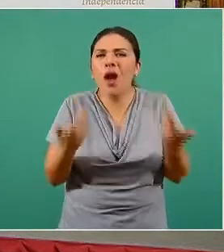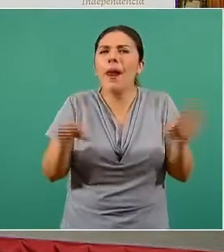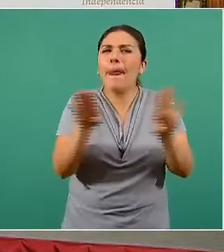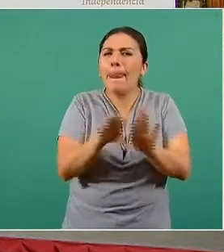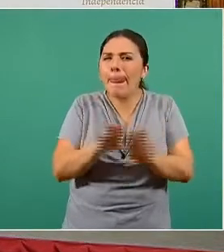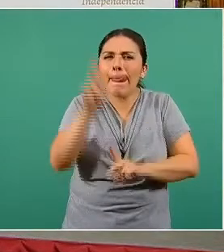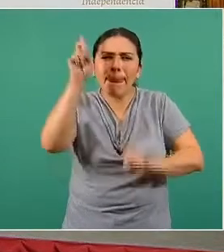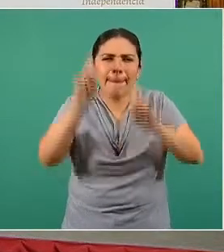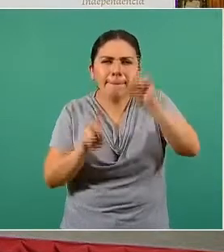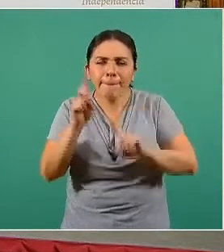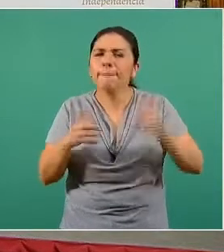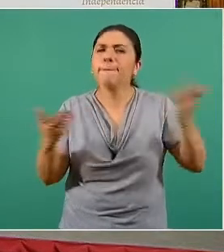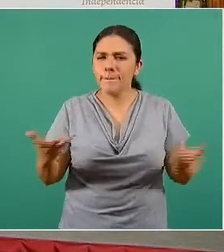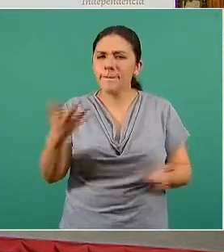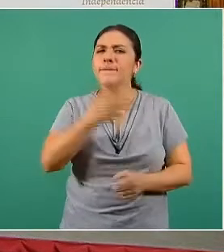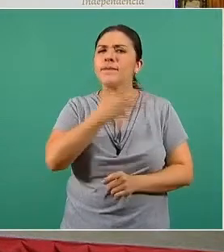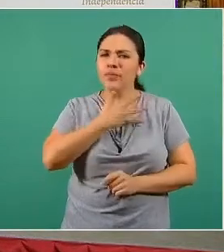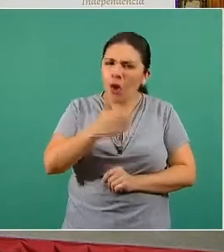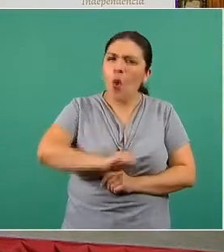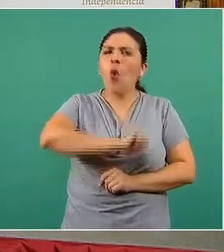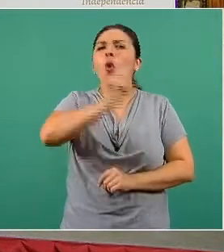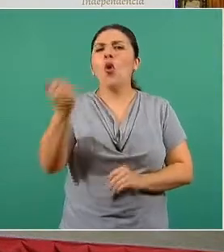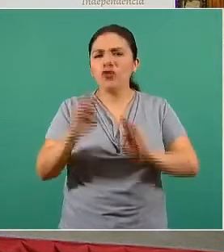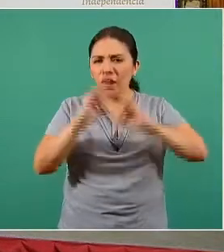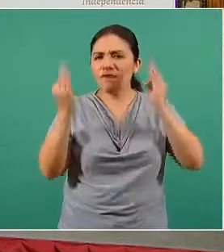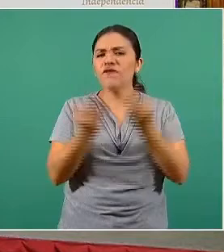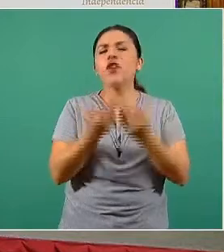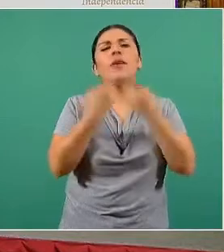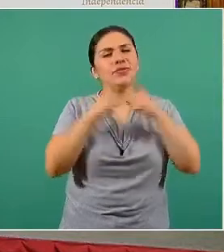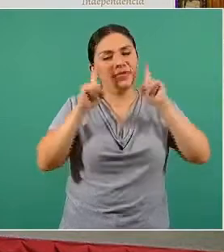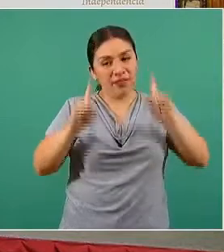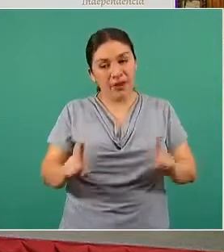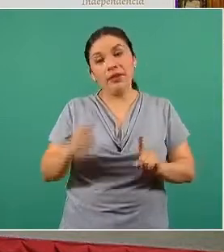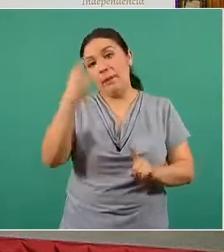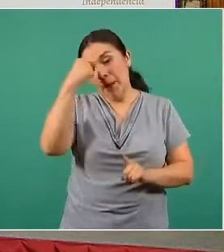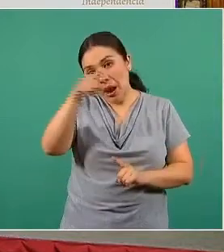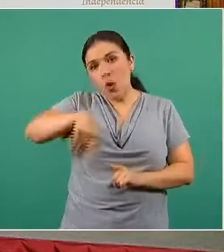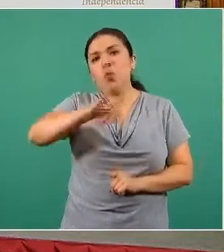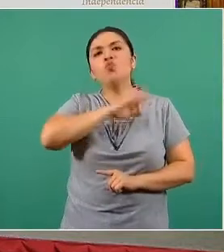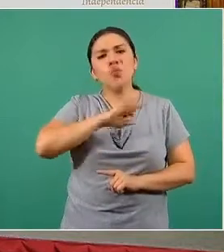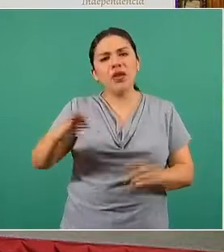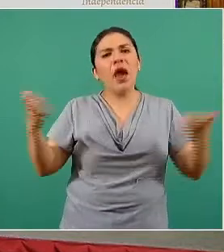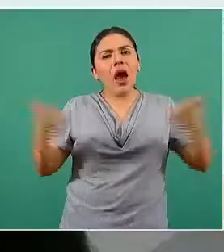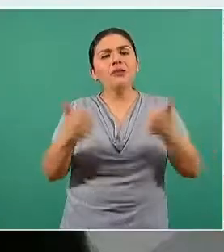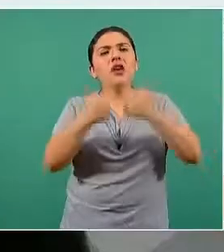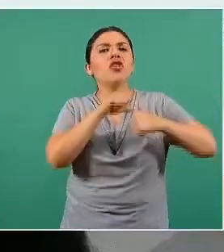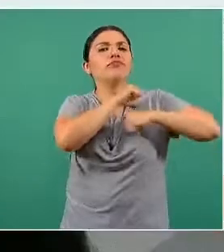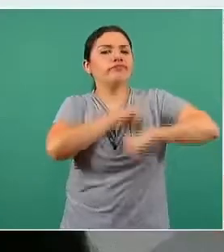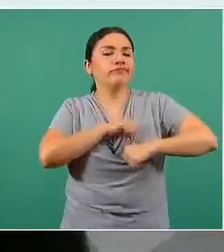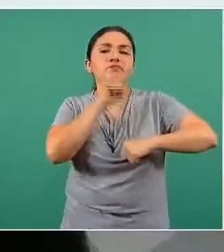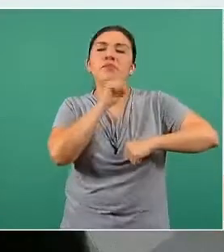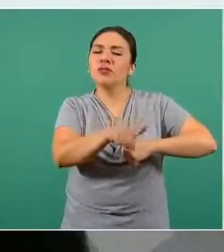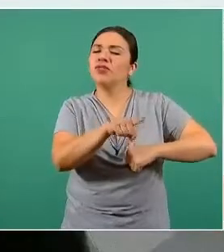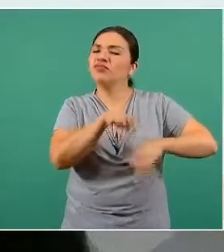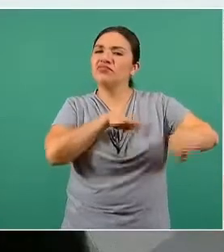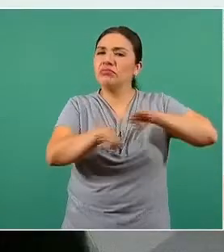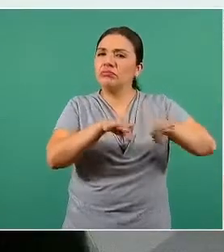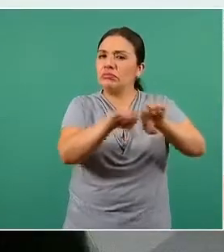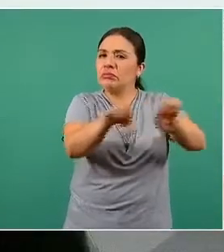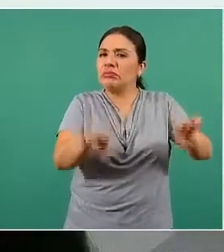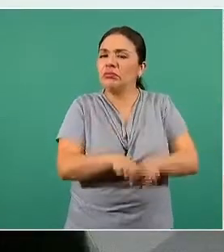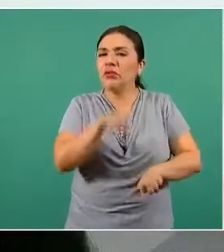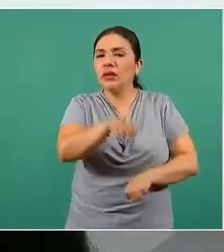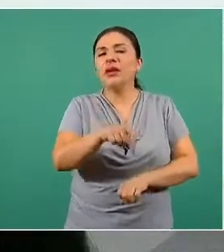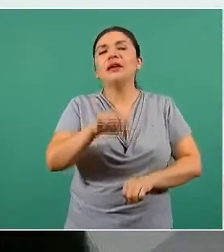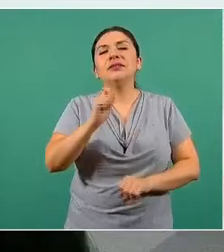Internet, tenemos otros mecanismos muy diferentes que han estado a cargo del excelente trabajo que hace el sistema